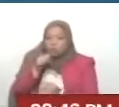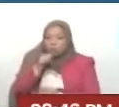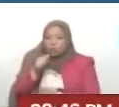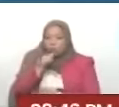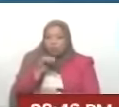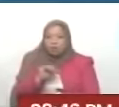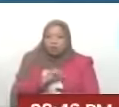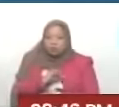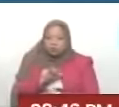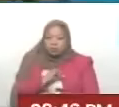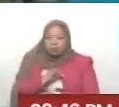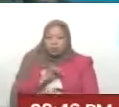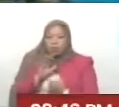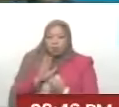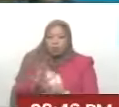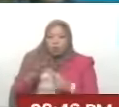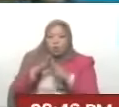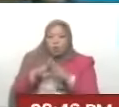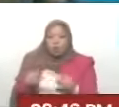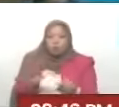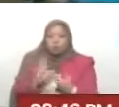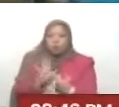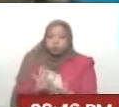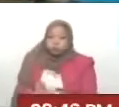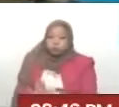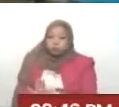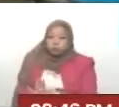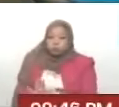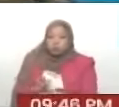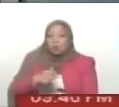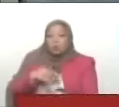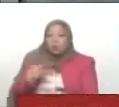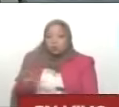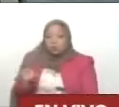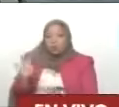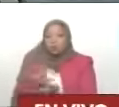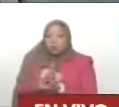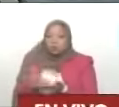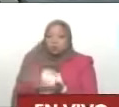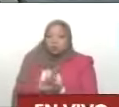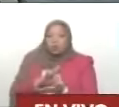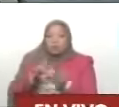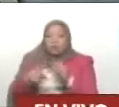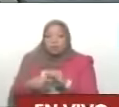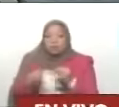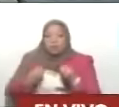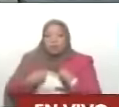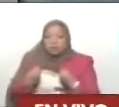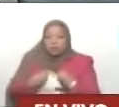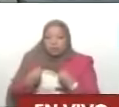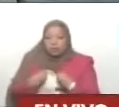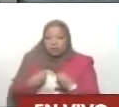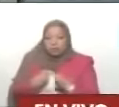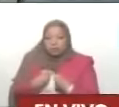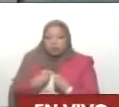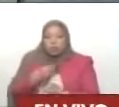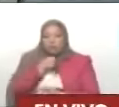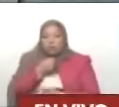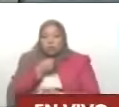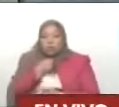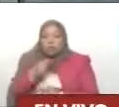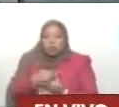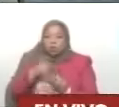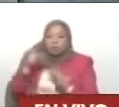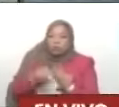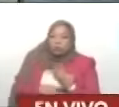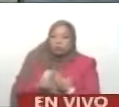auténticos, mostrando cómo ustedes con sus canciones cambian vidas. Porque a ella le gusta ser